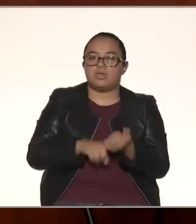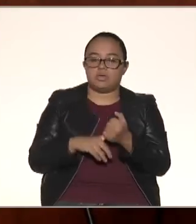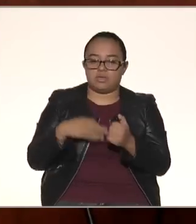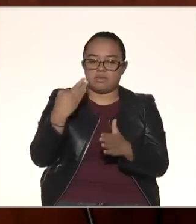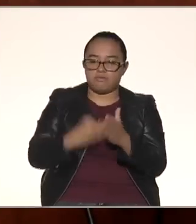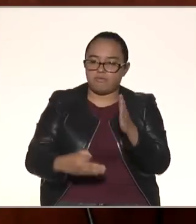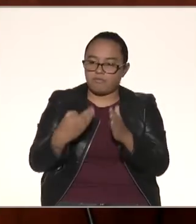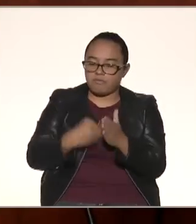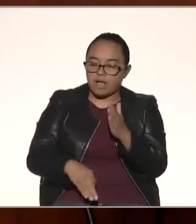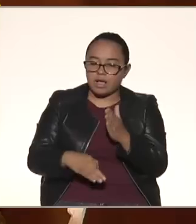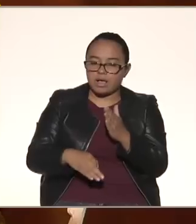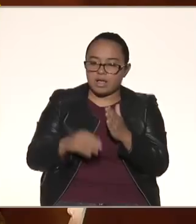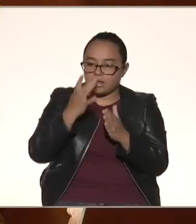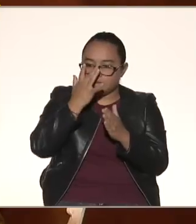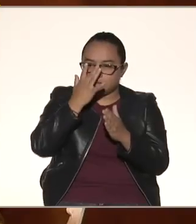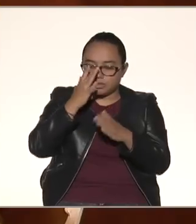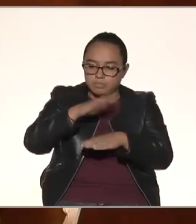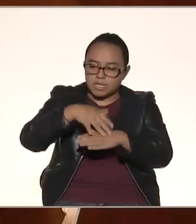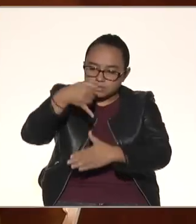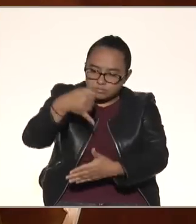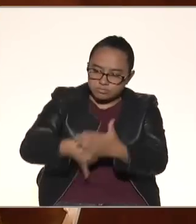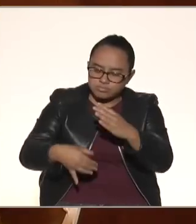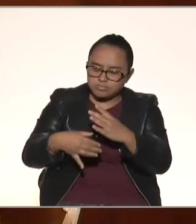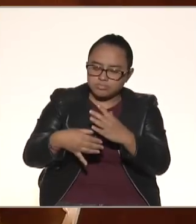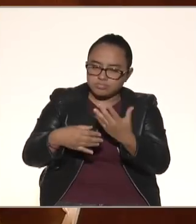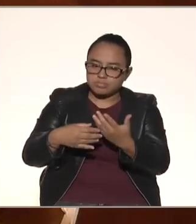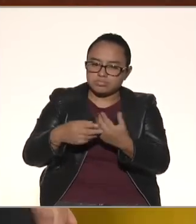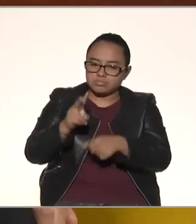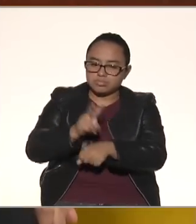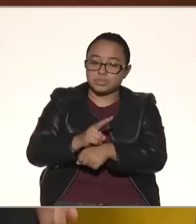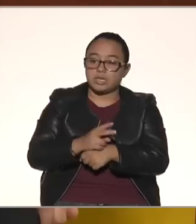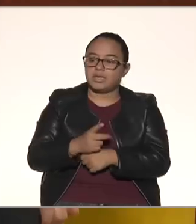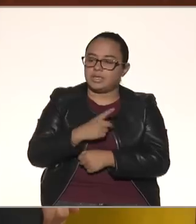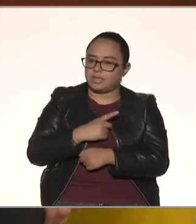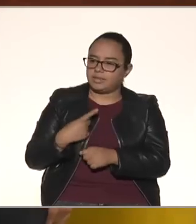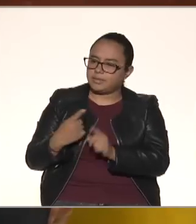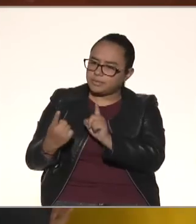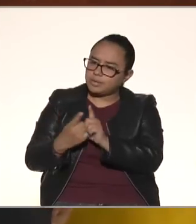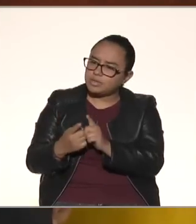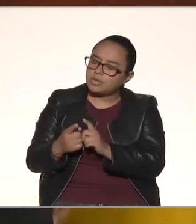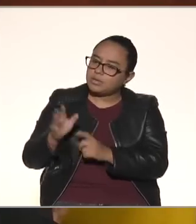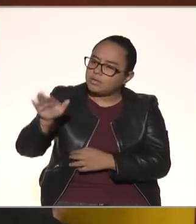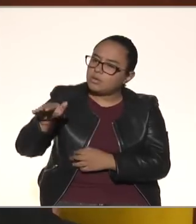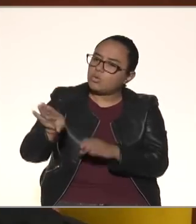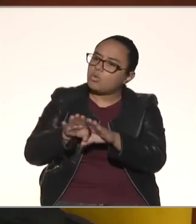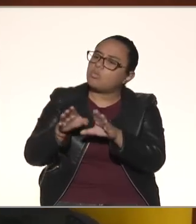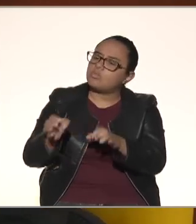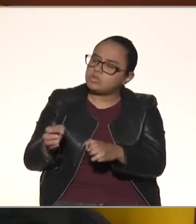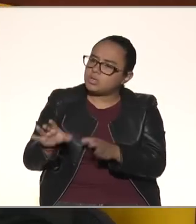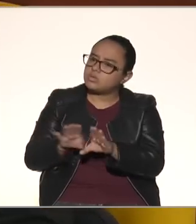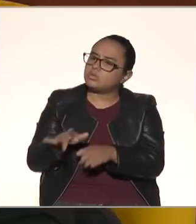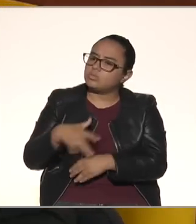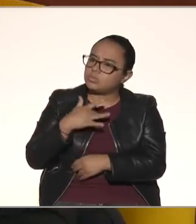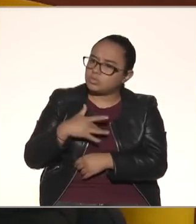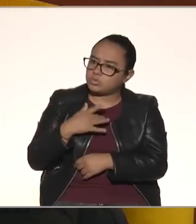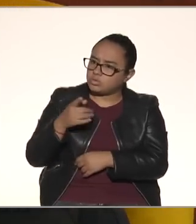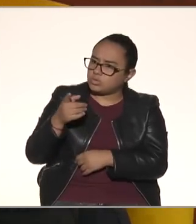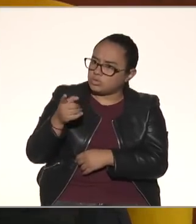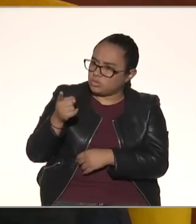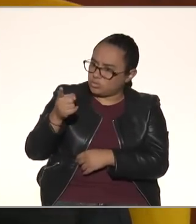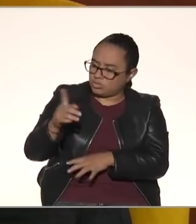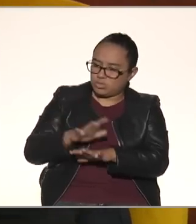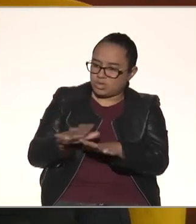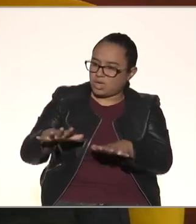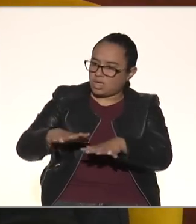extendernos un poquito y justamente parar y decirle a la pareja, ¿cómo estás? Oye, ¿cómo te fue? ¿En quién te convertiste?